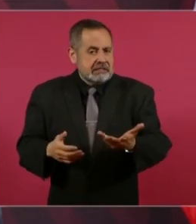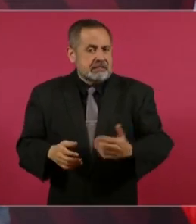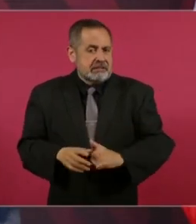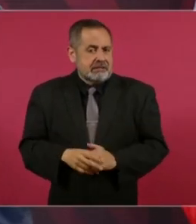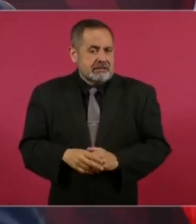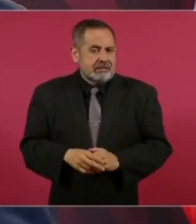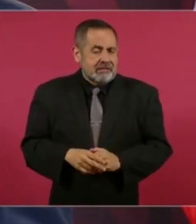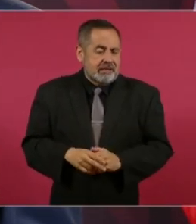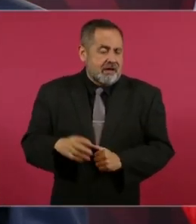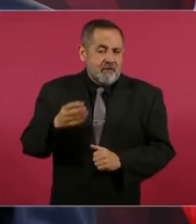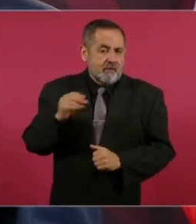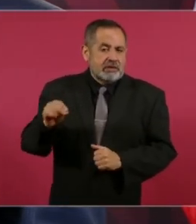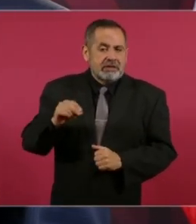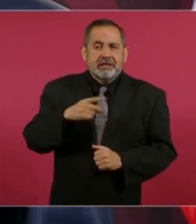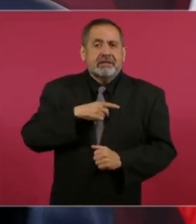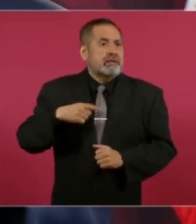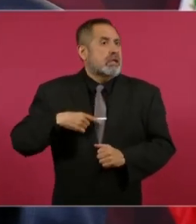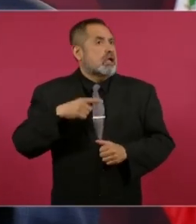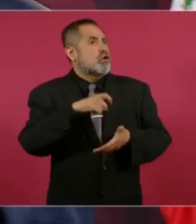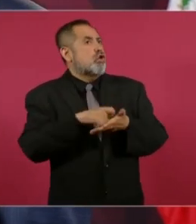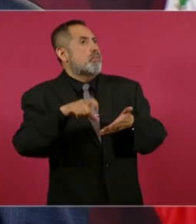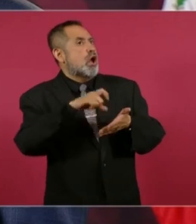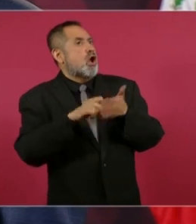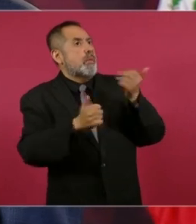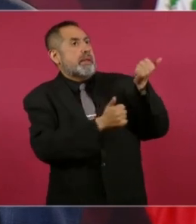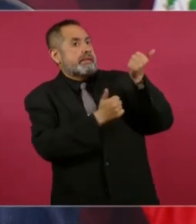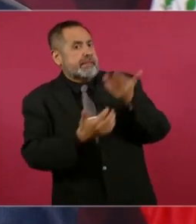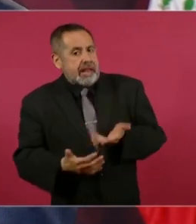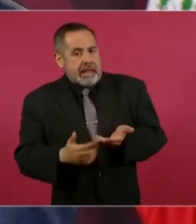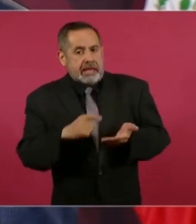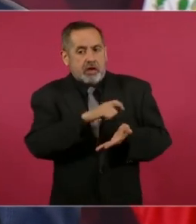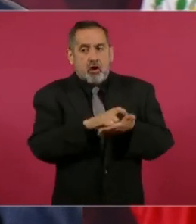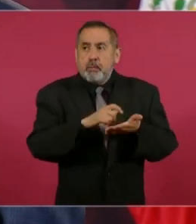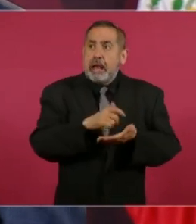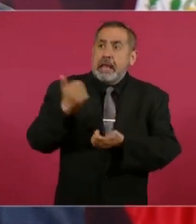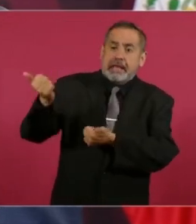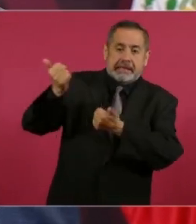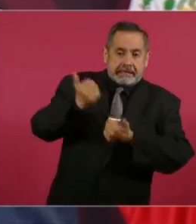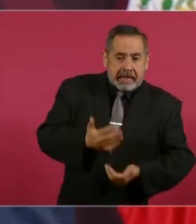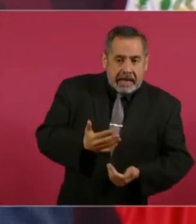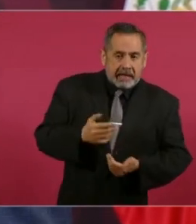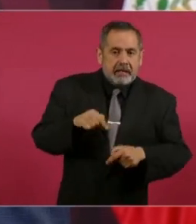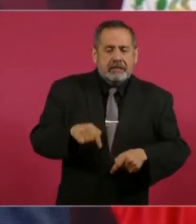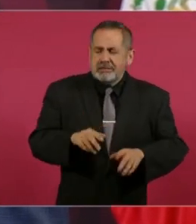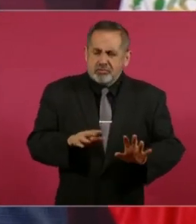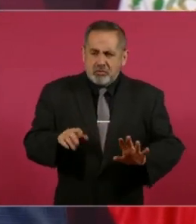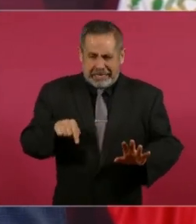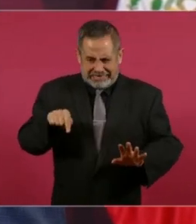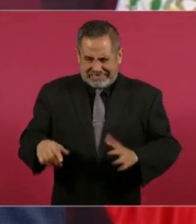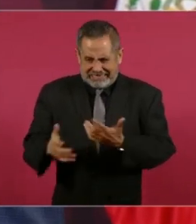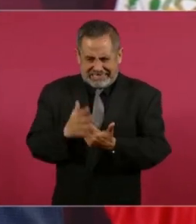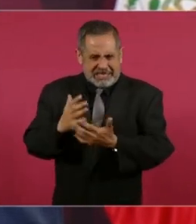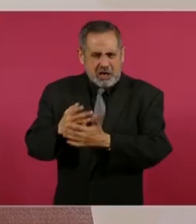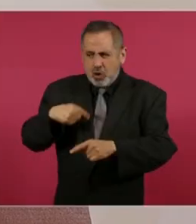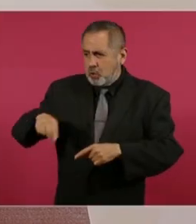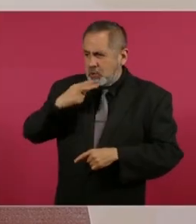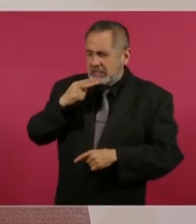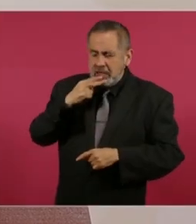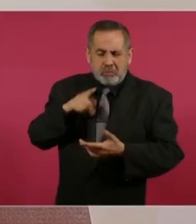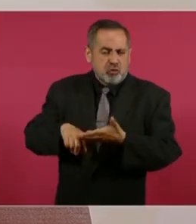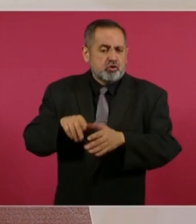necesariamente hay que estar comprando afuera lo que consumimos